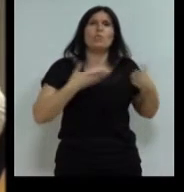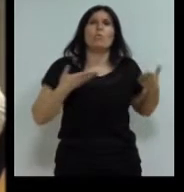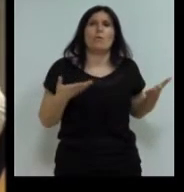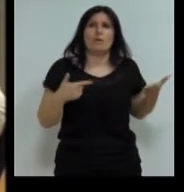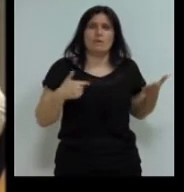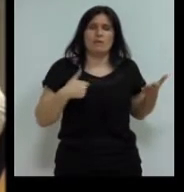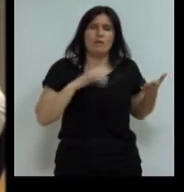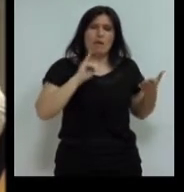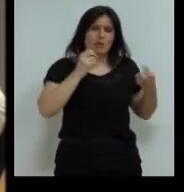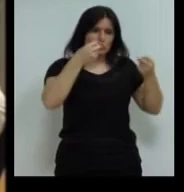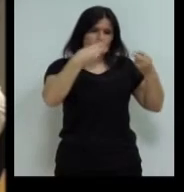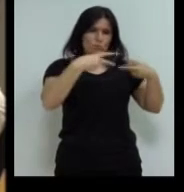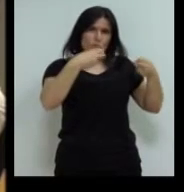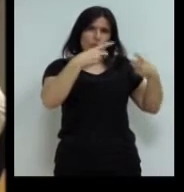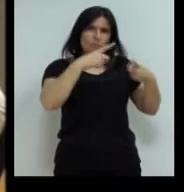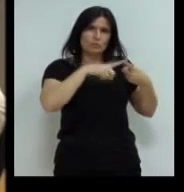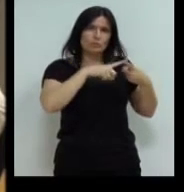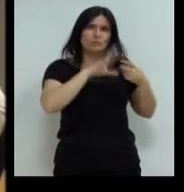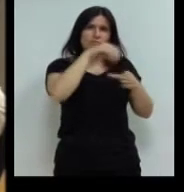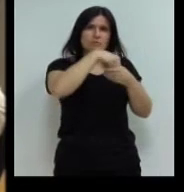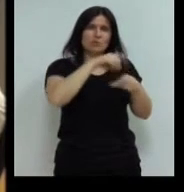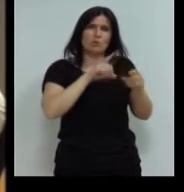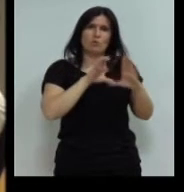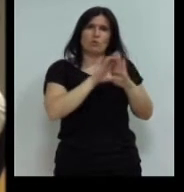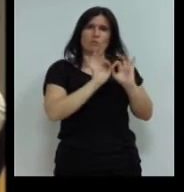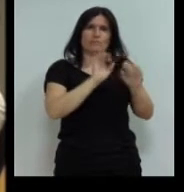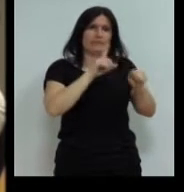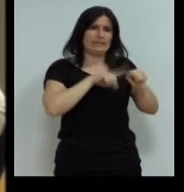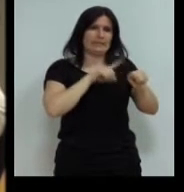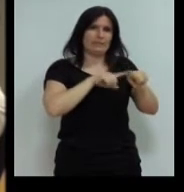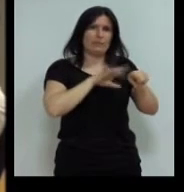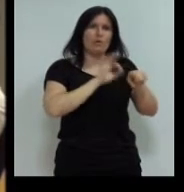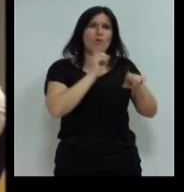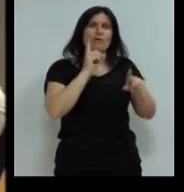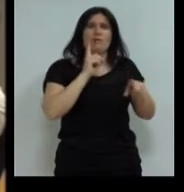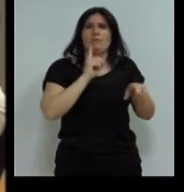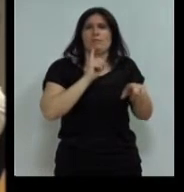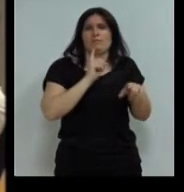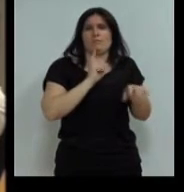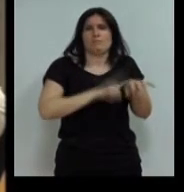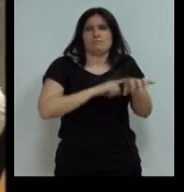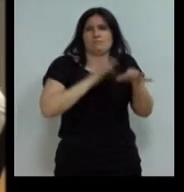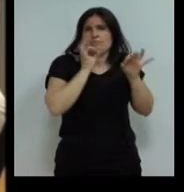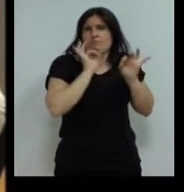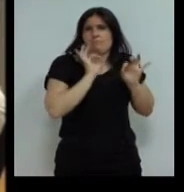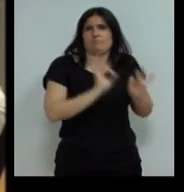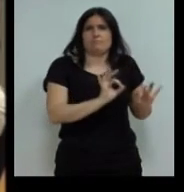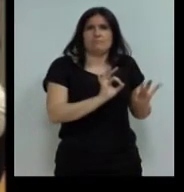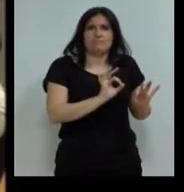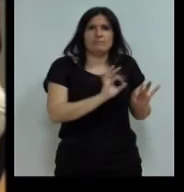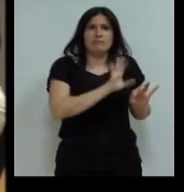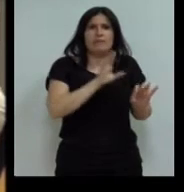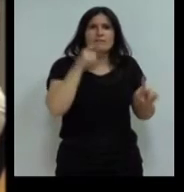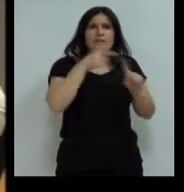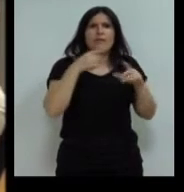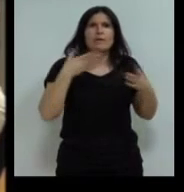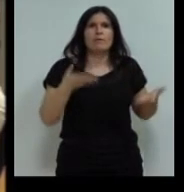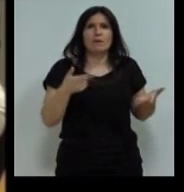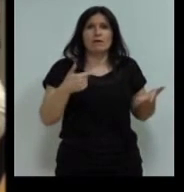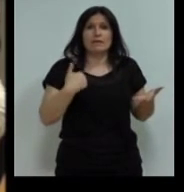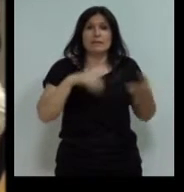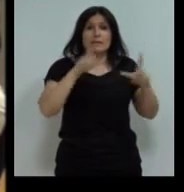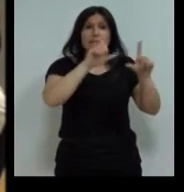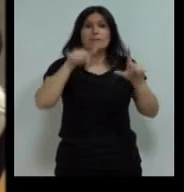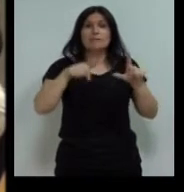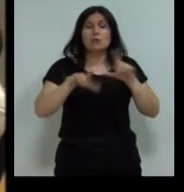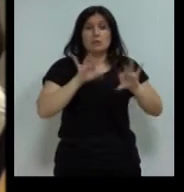los subtítulos por un lado que tenían un código de tiempo o que tenían una marca de tiempo X y la idea era esta, pues una vez que se tiene la televisión